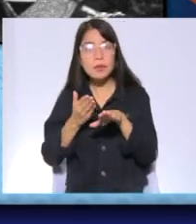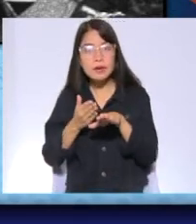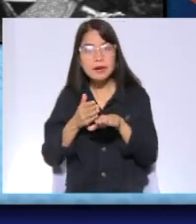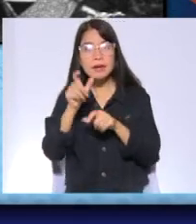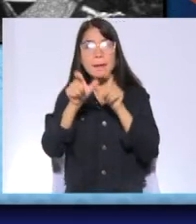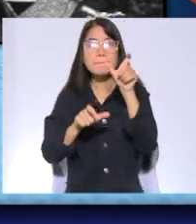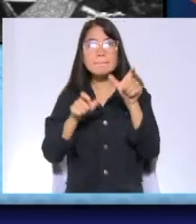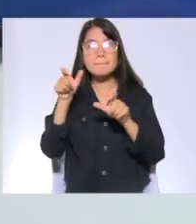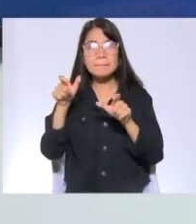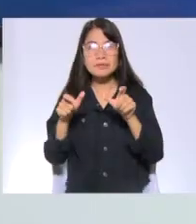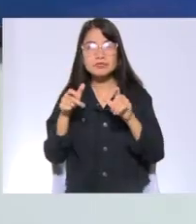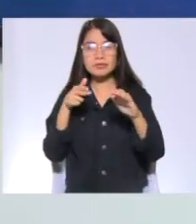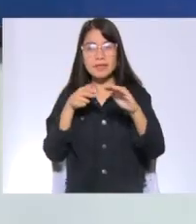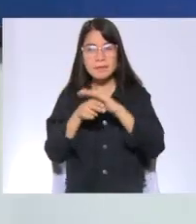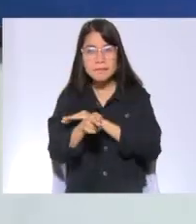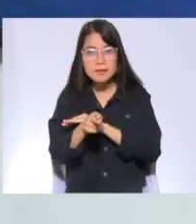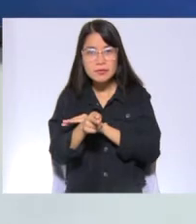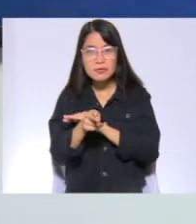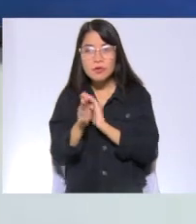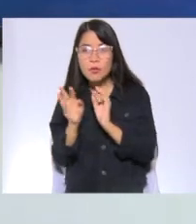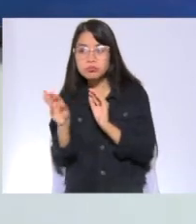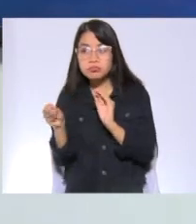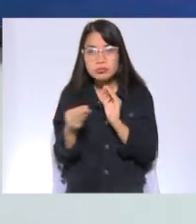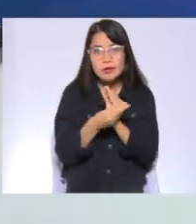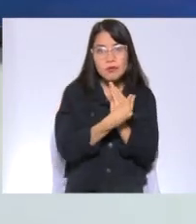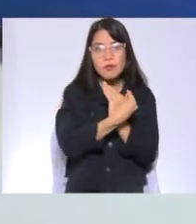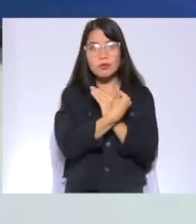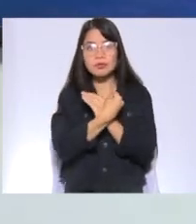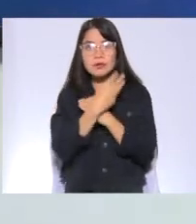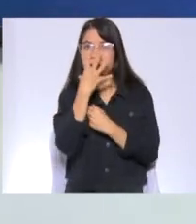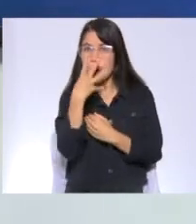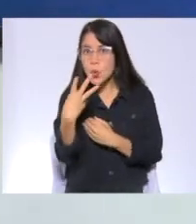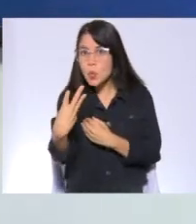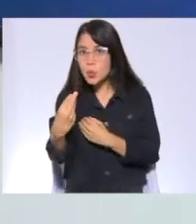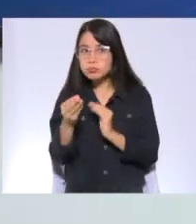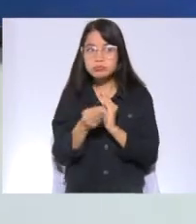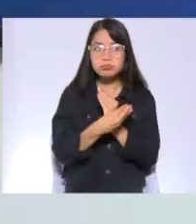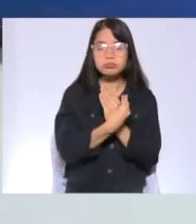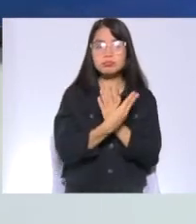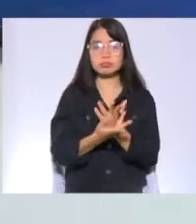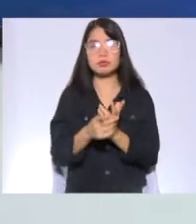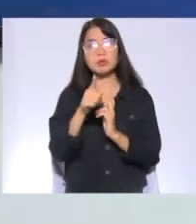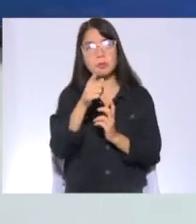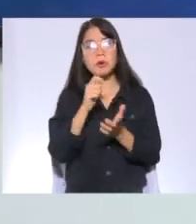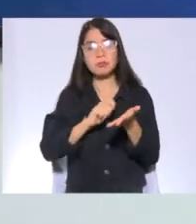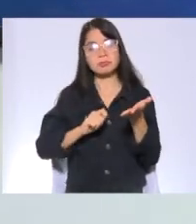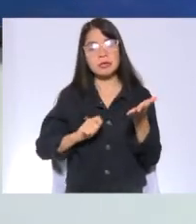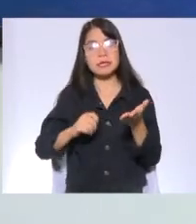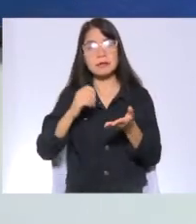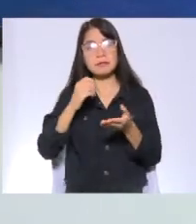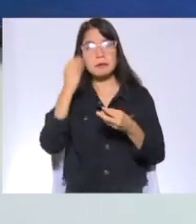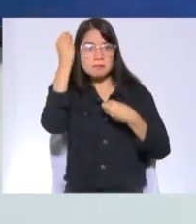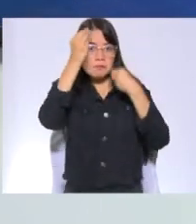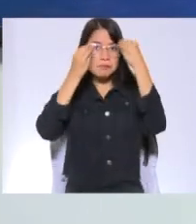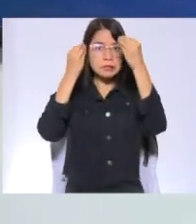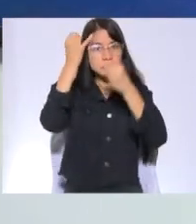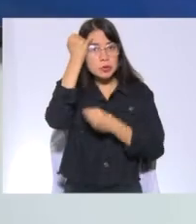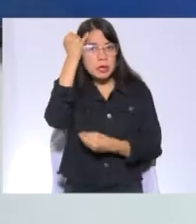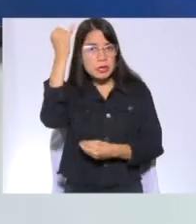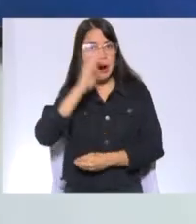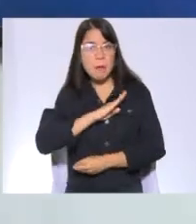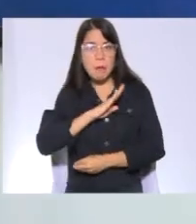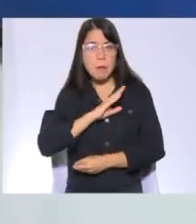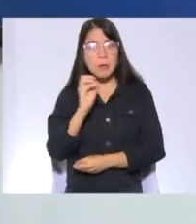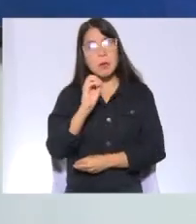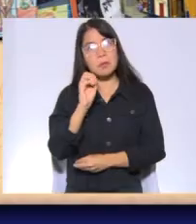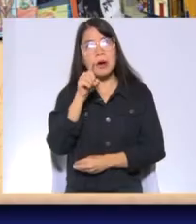al lobo. Entonces, usted puede hacer argumentos imaginarios o también puede hacer argumentos basados en la lectura. Eso va a depender de usted como